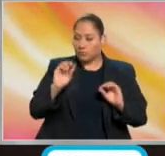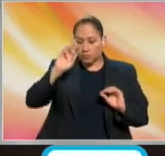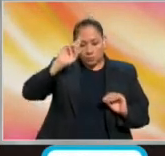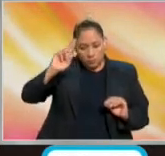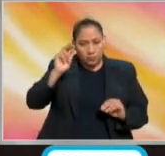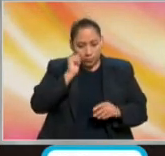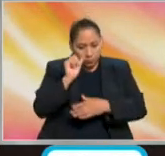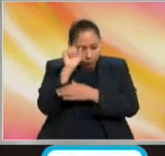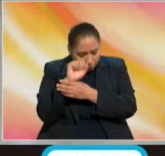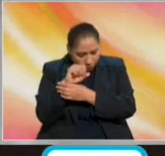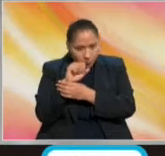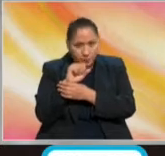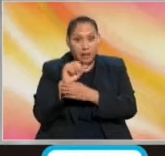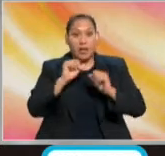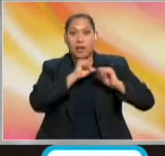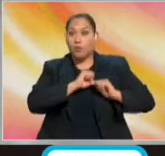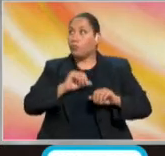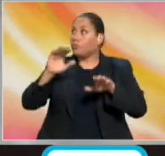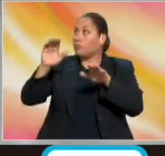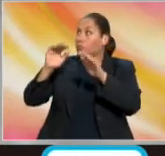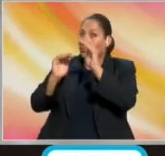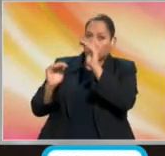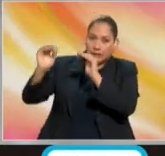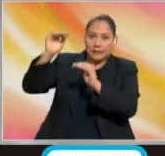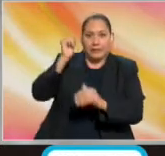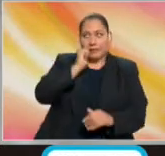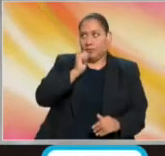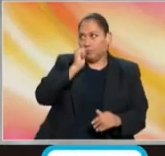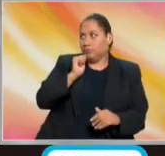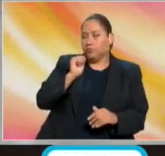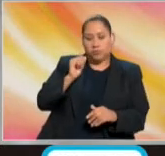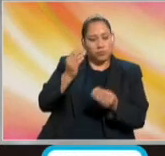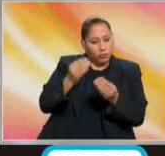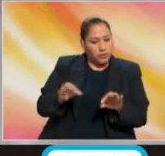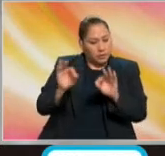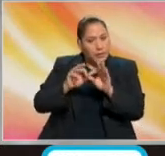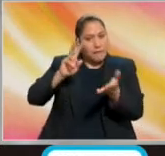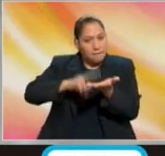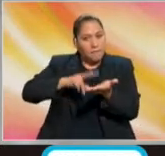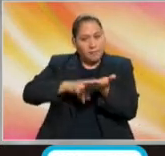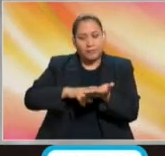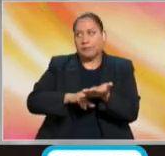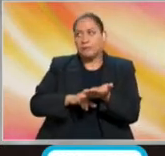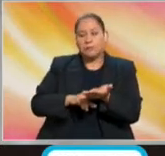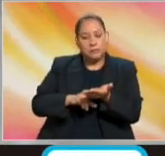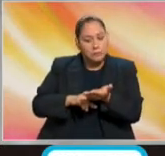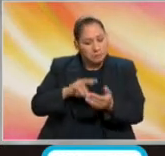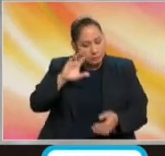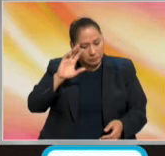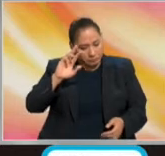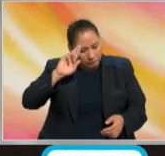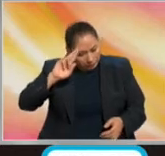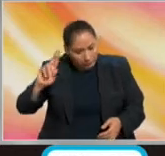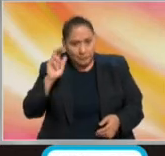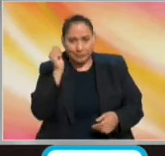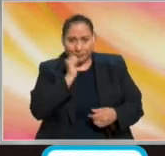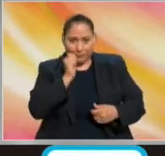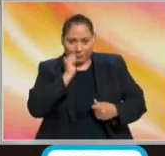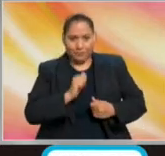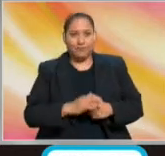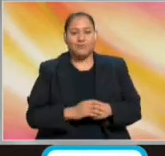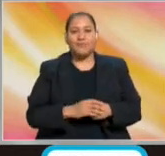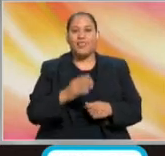Esta generación en donde la autoridad sí tenía como mucho valor, ¿no? Un fuerte peso.